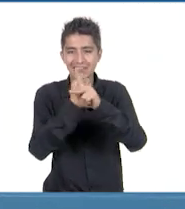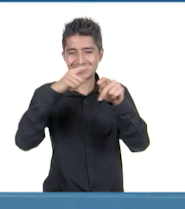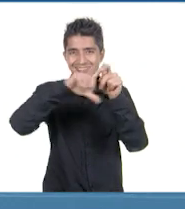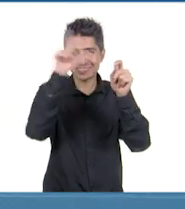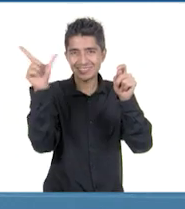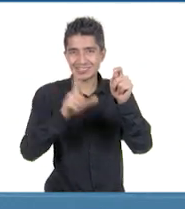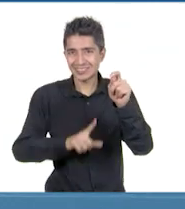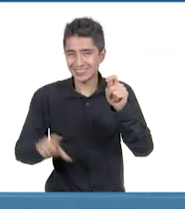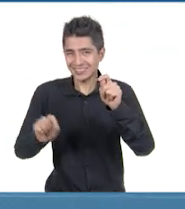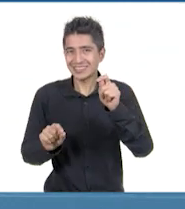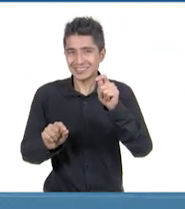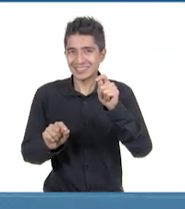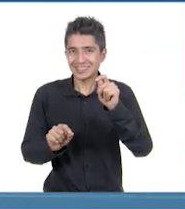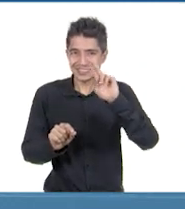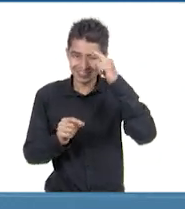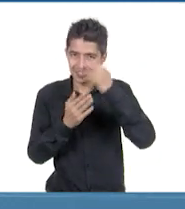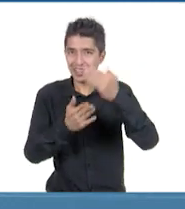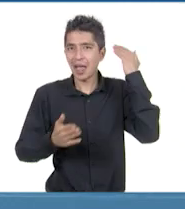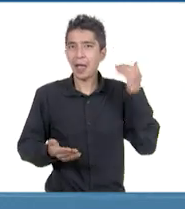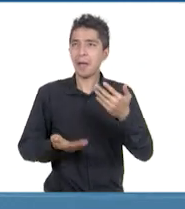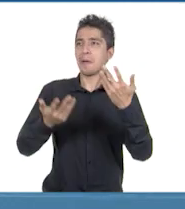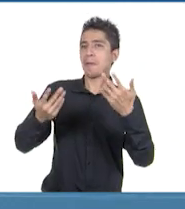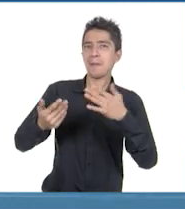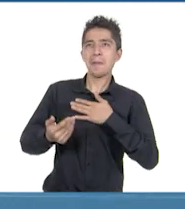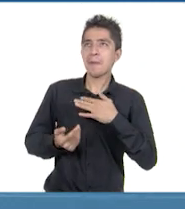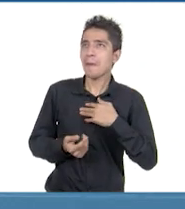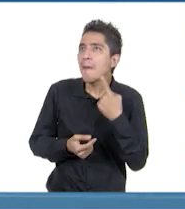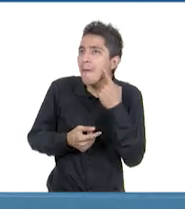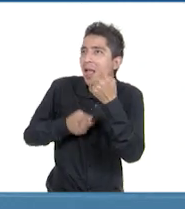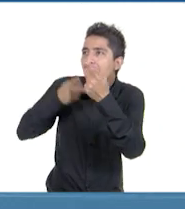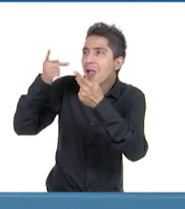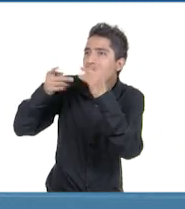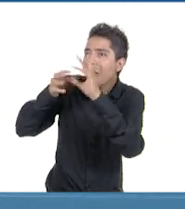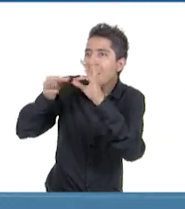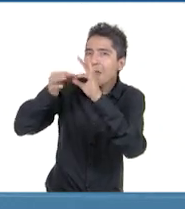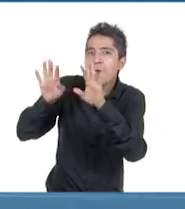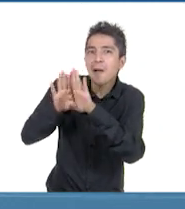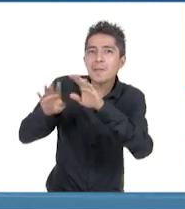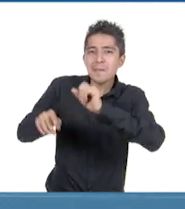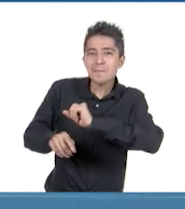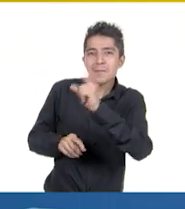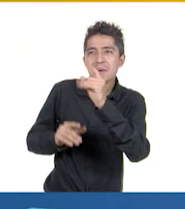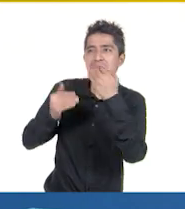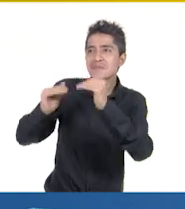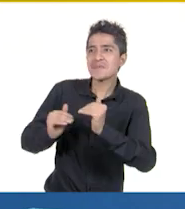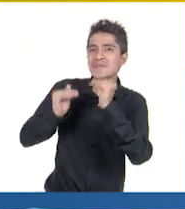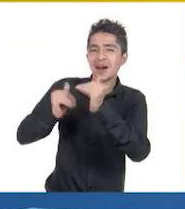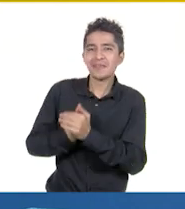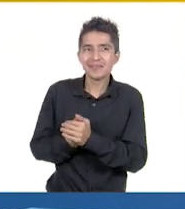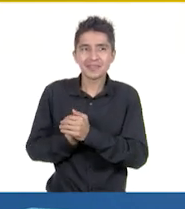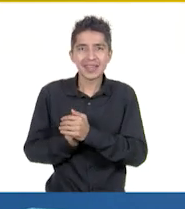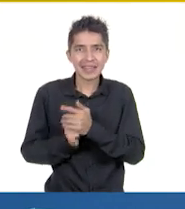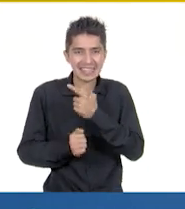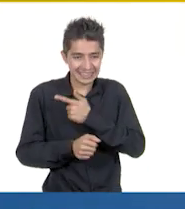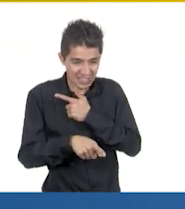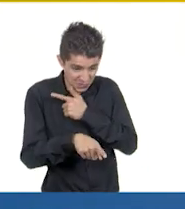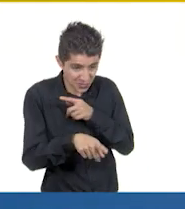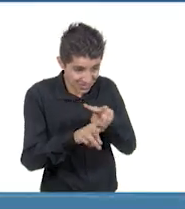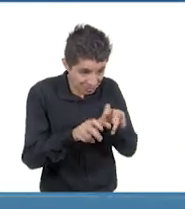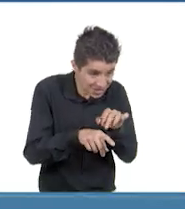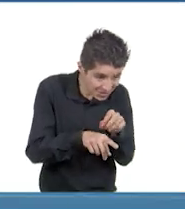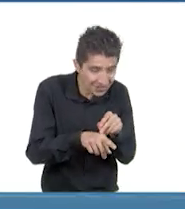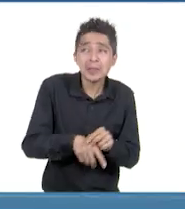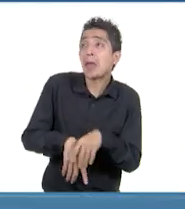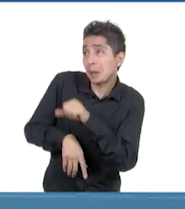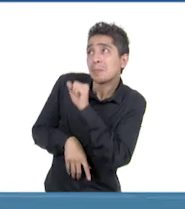nacional. Uy, me escuché muy profesional, ¿verdad? ¿Te gustó el tema, sí o no? ¡Me